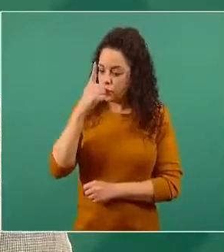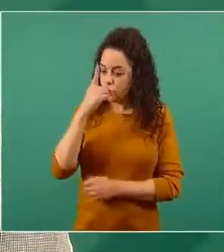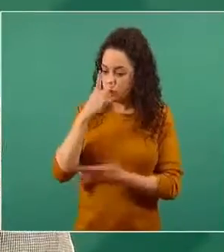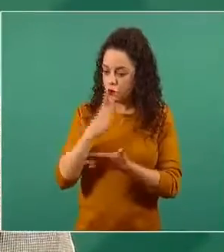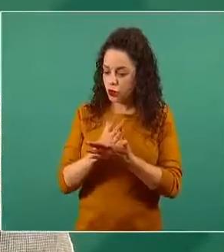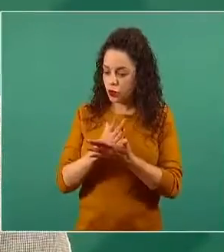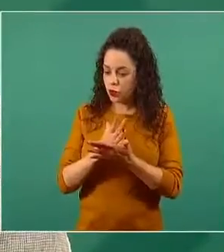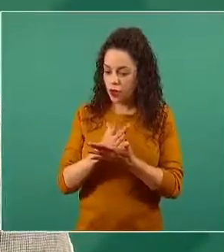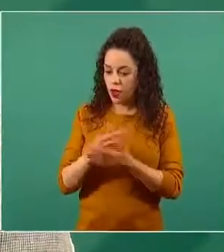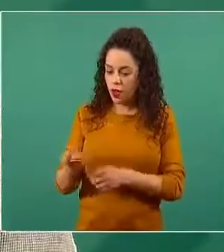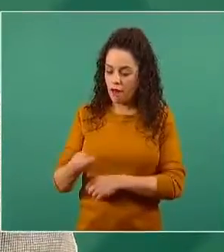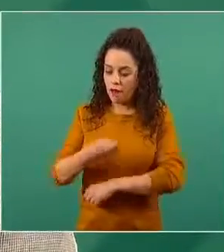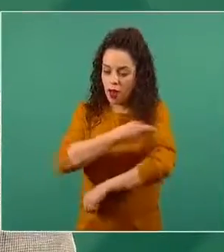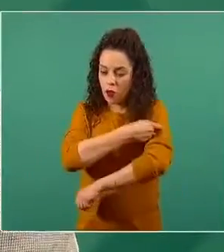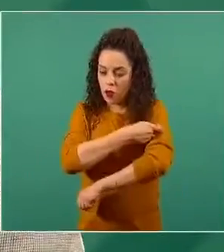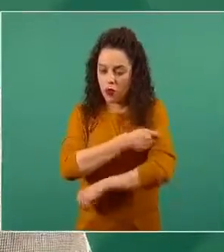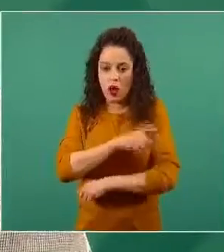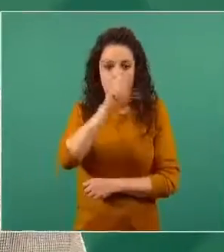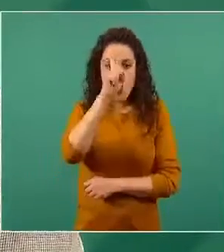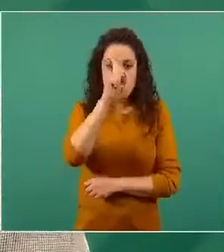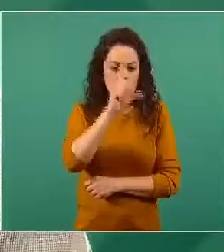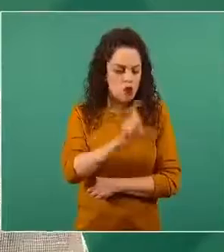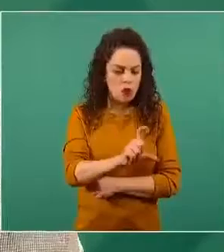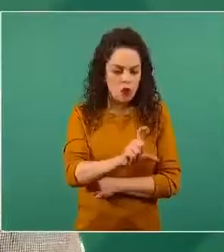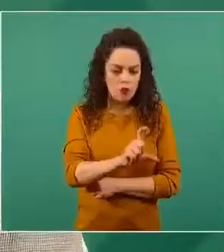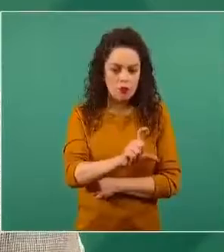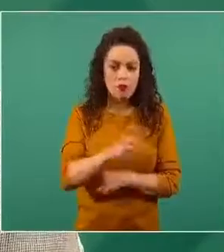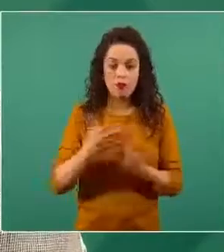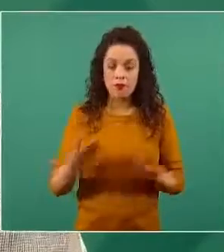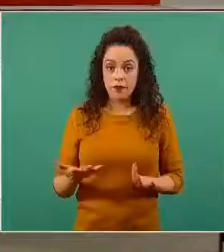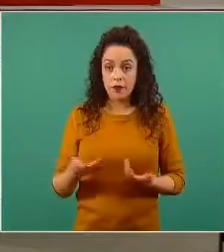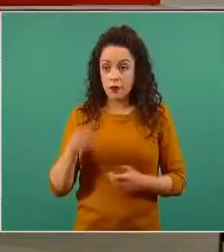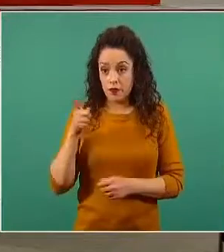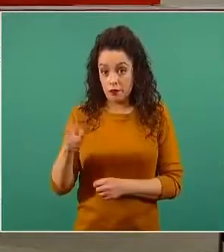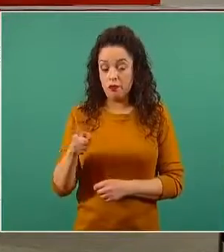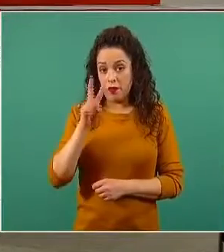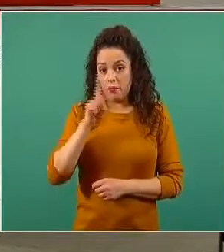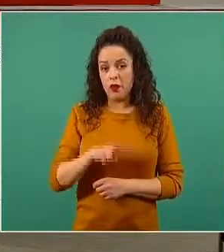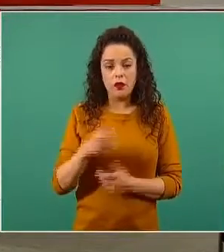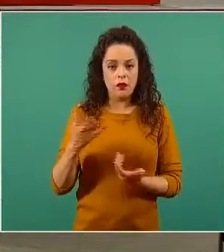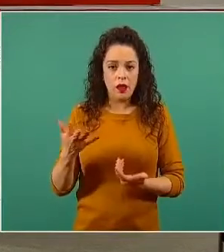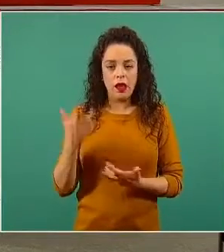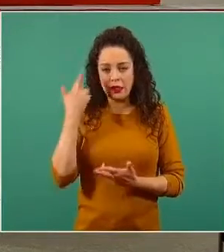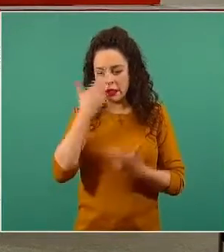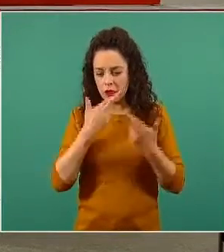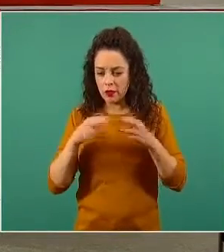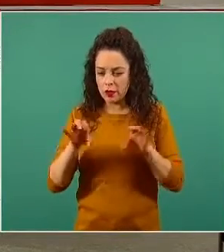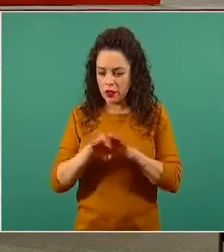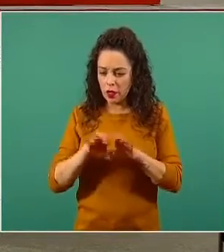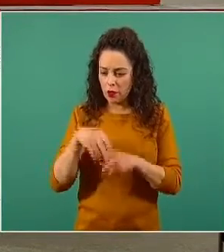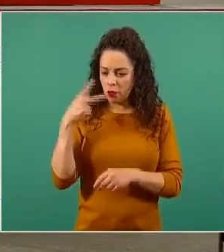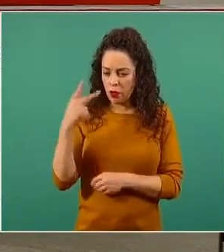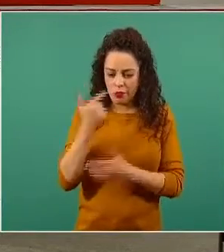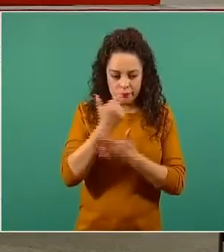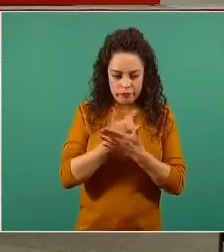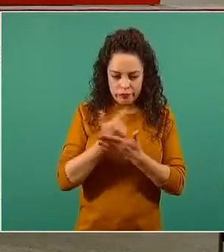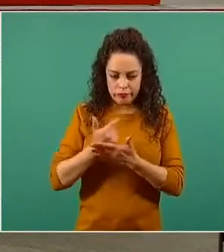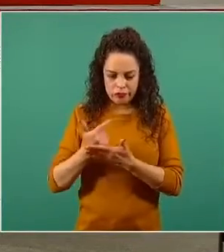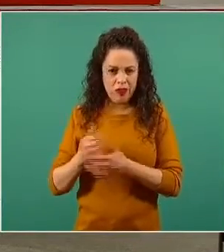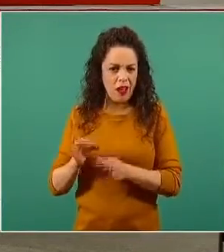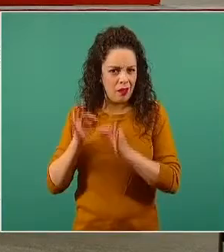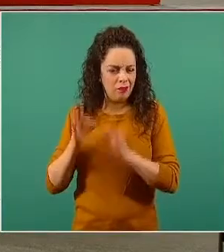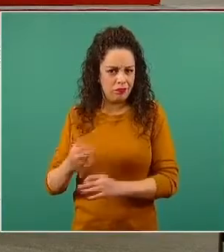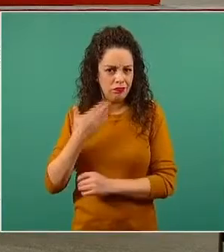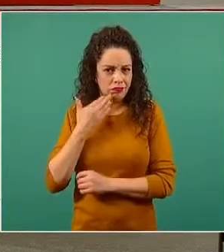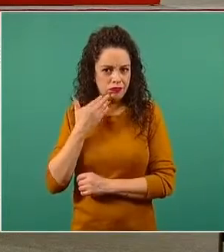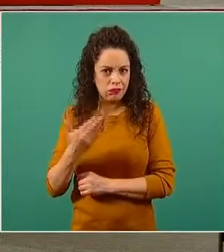dosis que tiene un manejo logístico muy amigable y que se podría